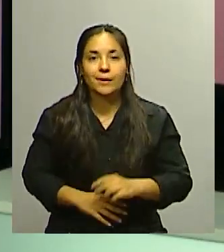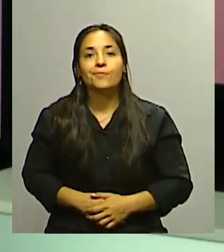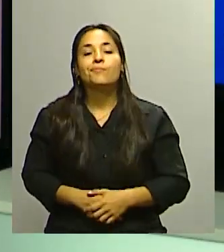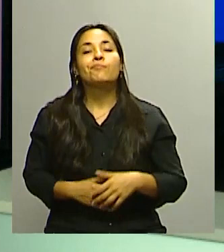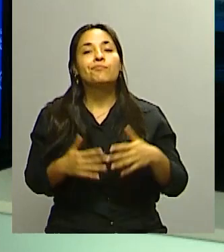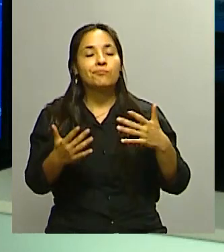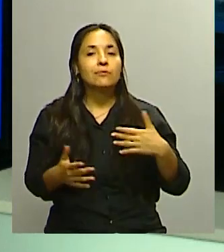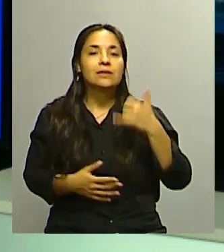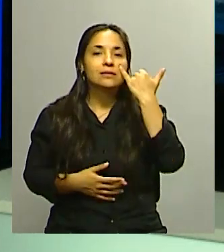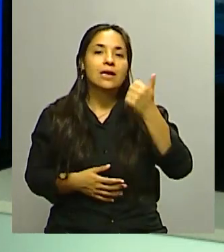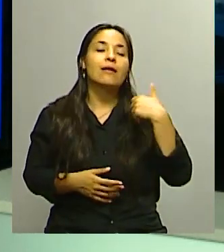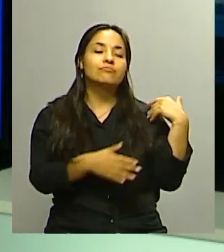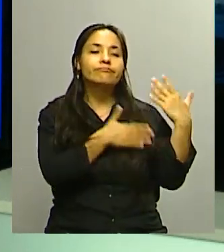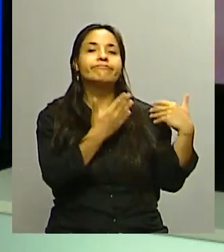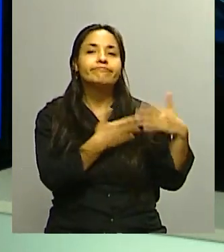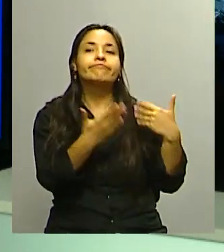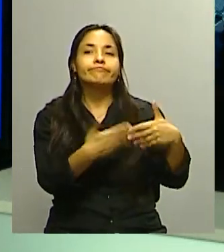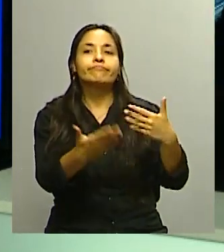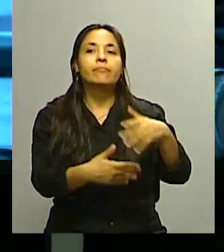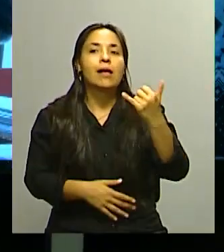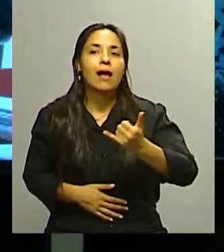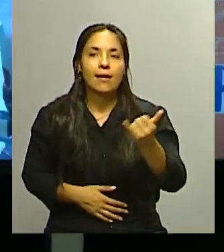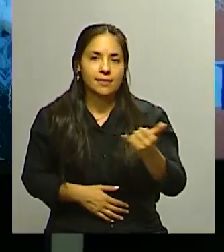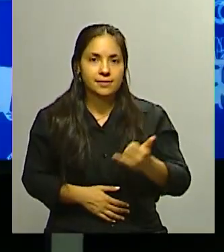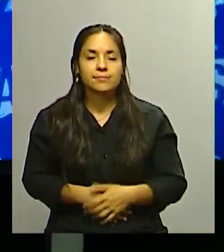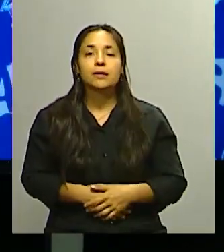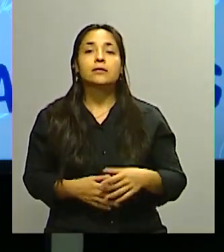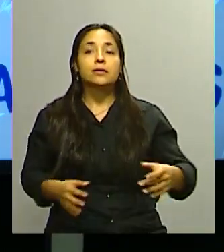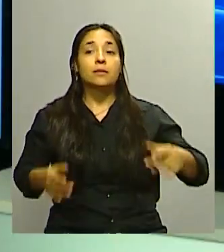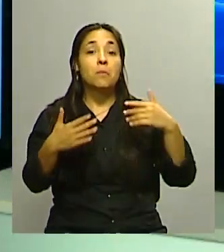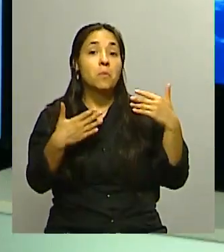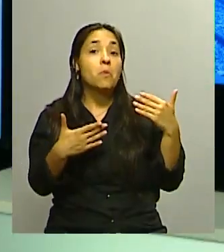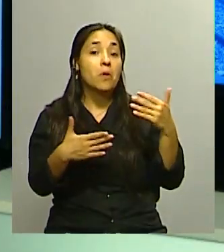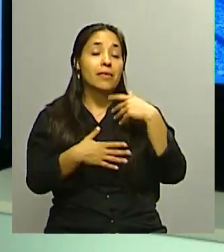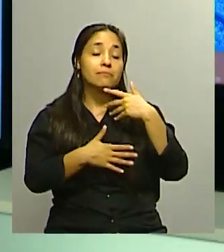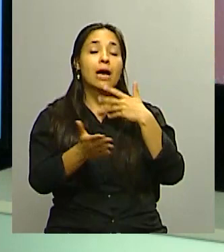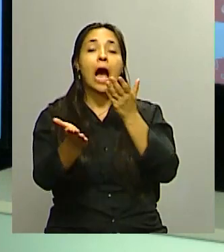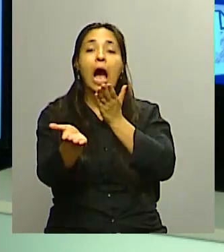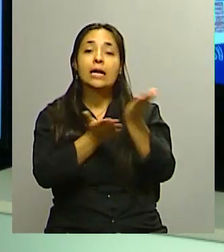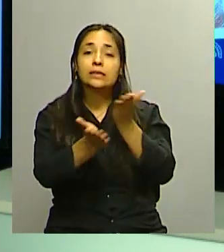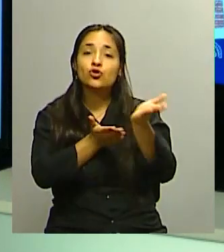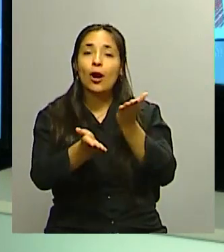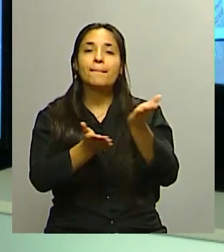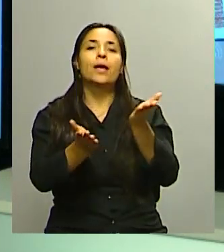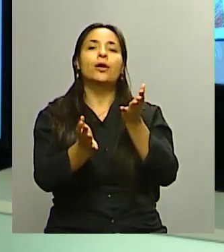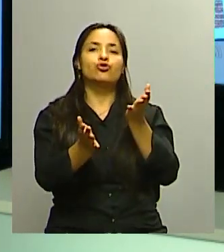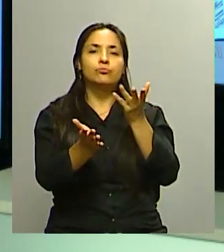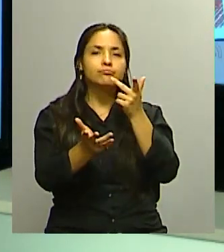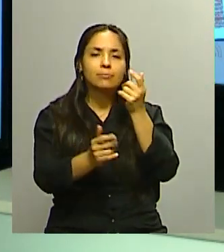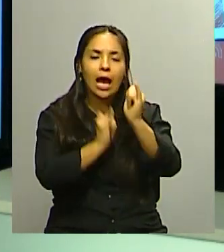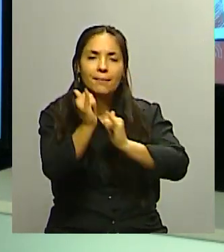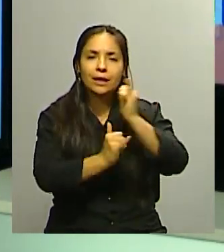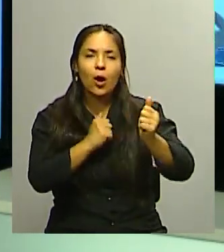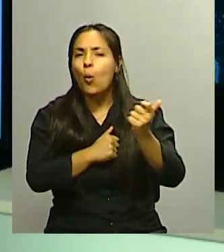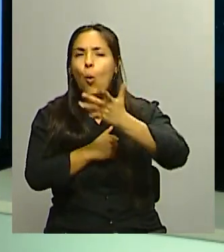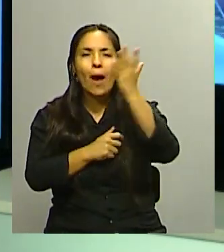tiene una trayectoria esta posibilidad a través de este asesoramiento. ¿Cuánta gente ustedes, si llevan una